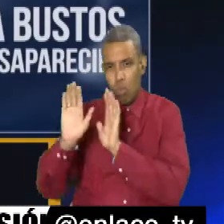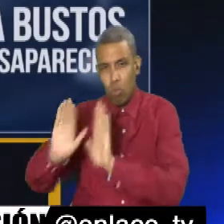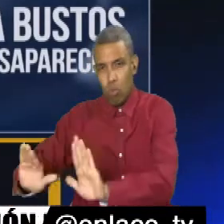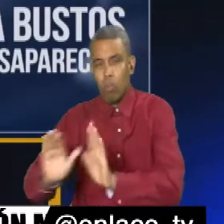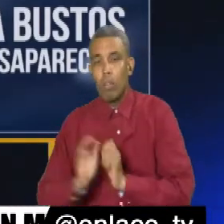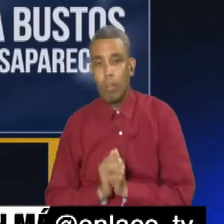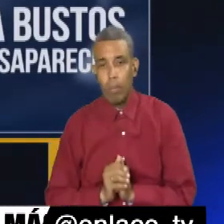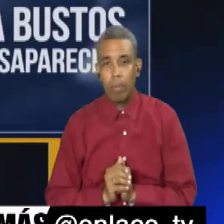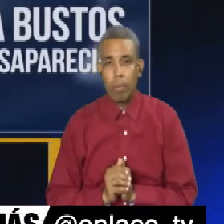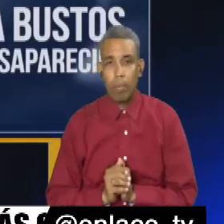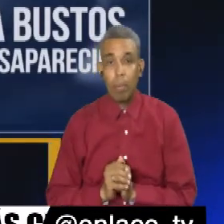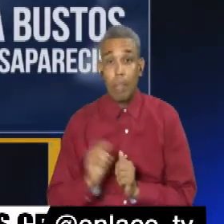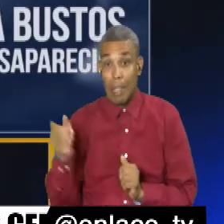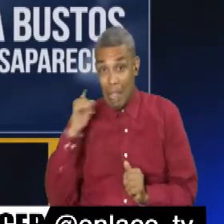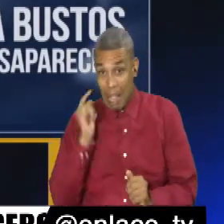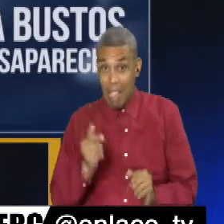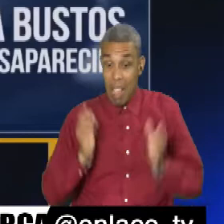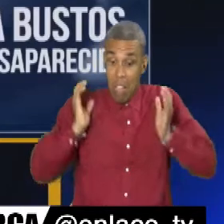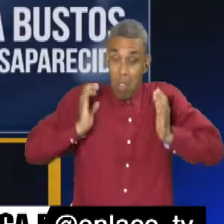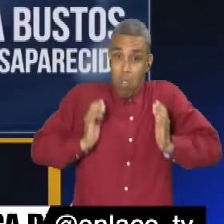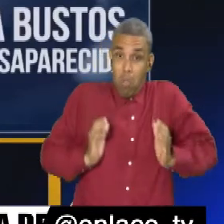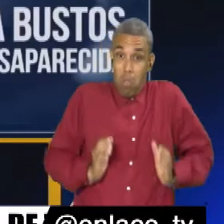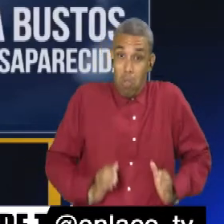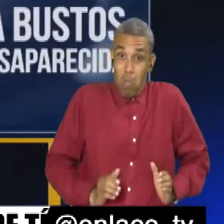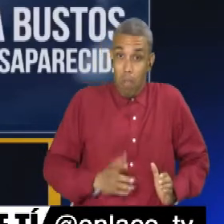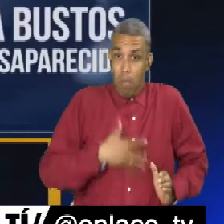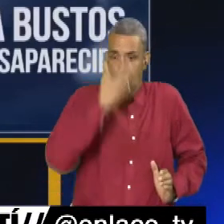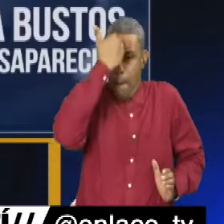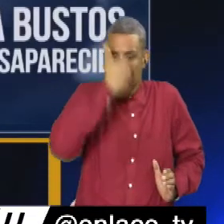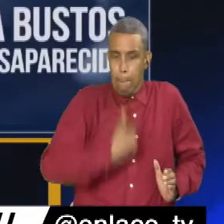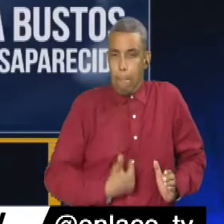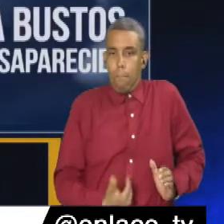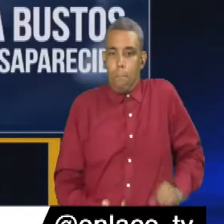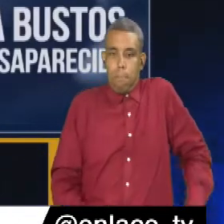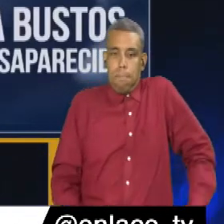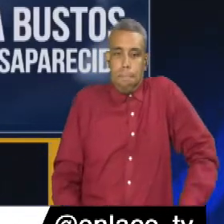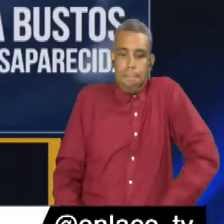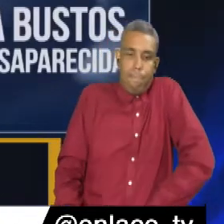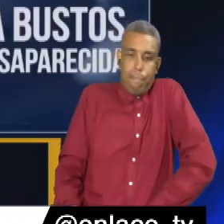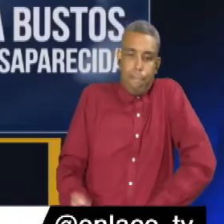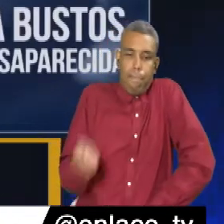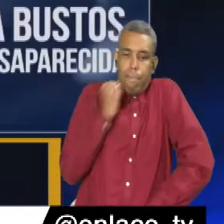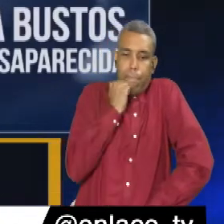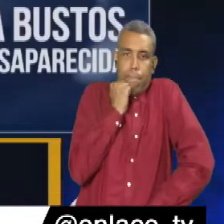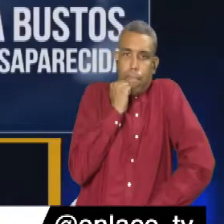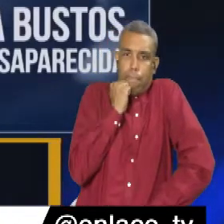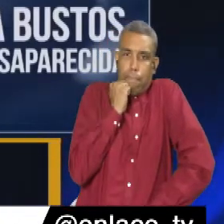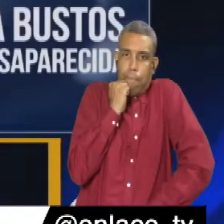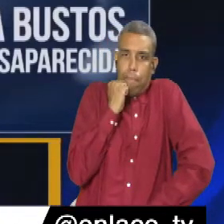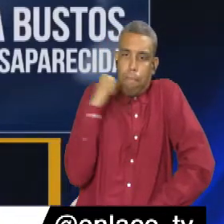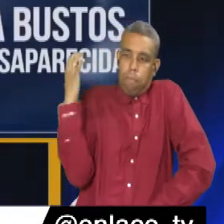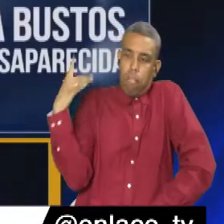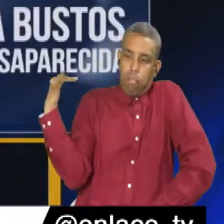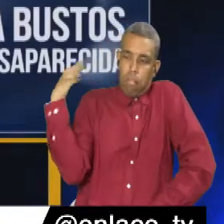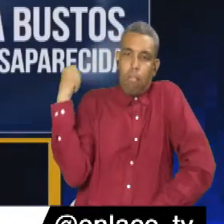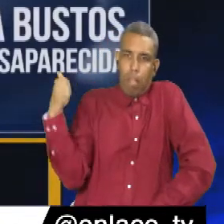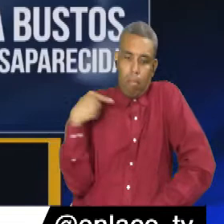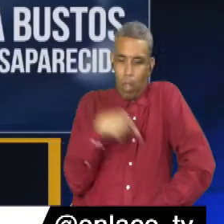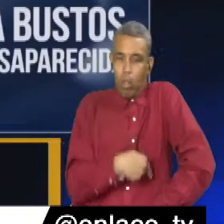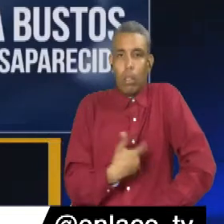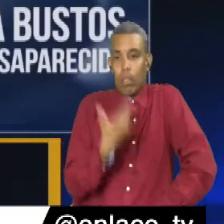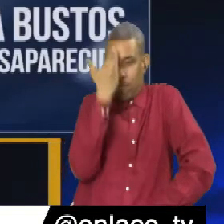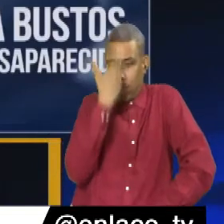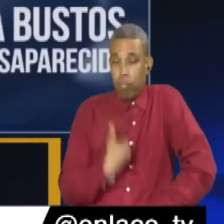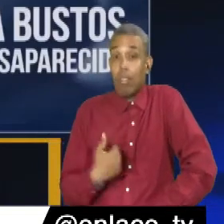tiene paralizado medio cuerpo, lo otro que ella está tomando medicamentos porque sufre ataques epilépticos, y neurológicamente